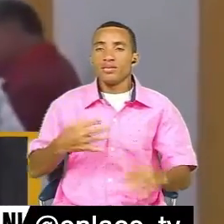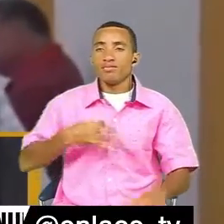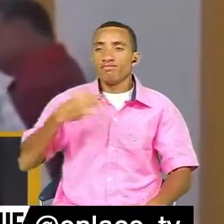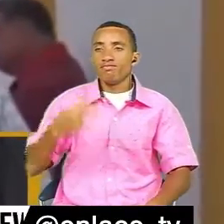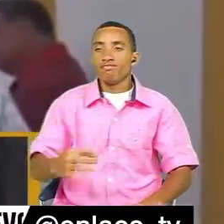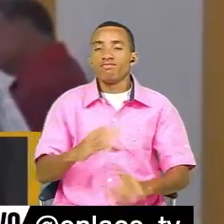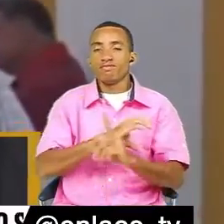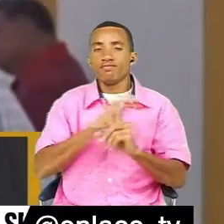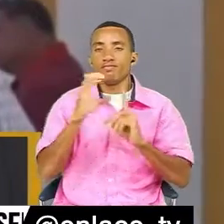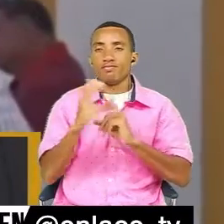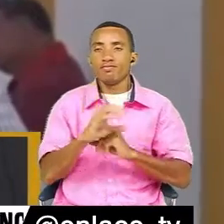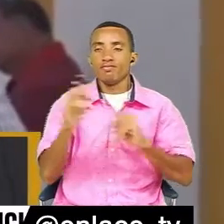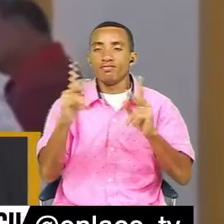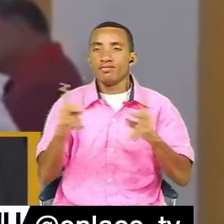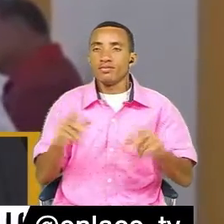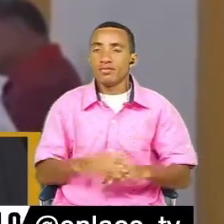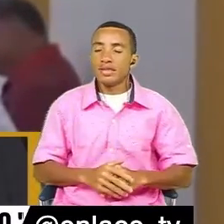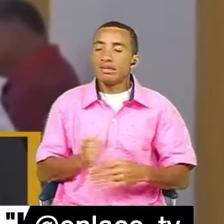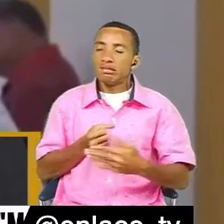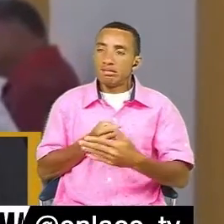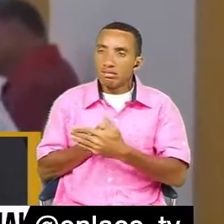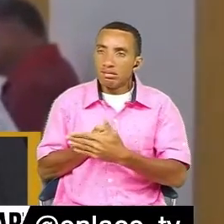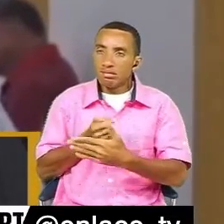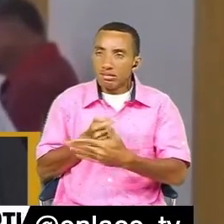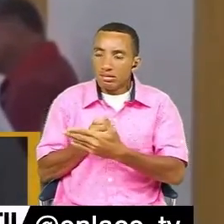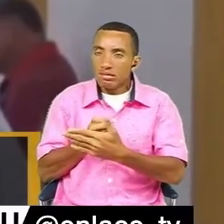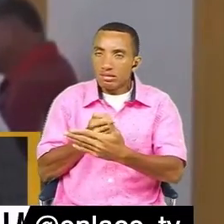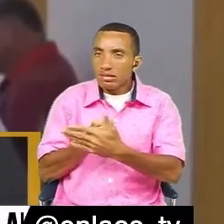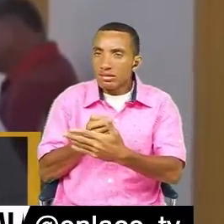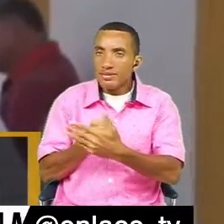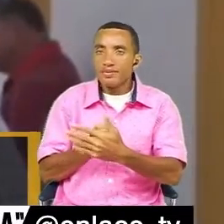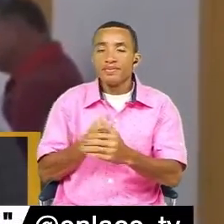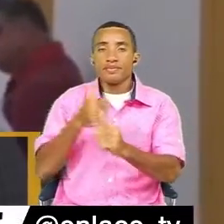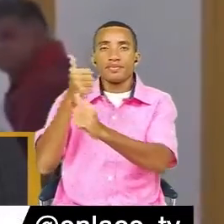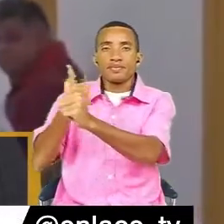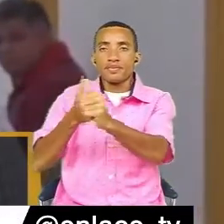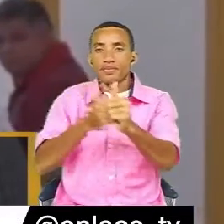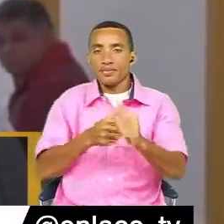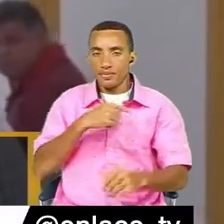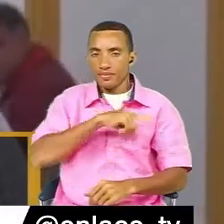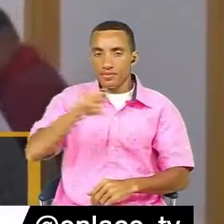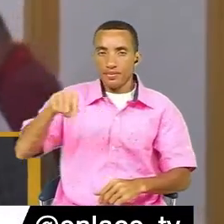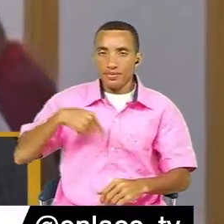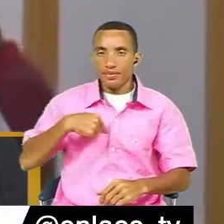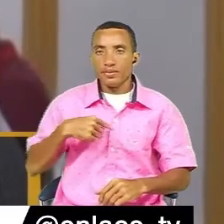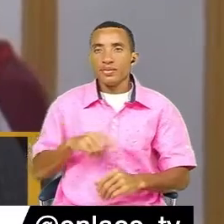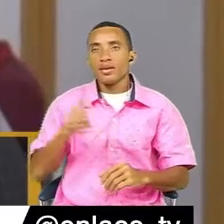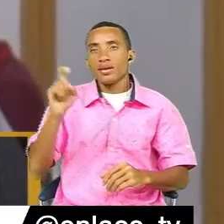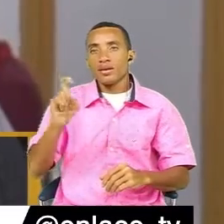ciudadana, que insistimos e insistimos en que cada uno de nosotros como ciudadanos pues tiene que